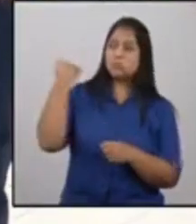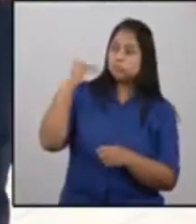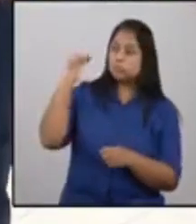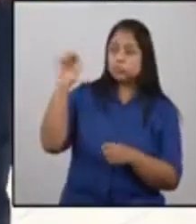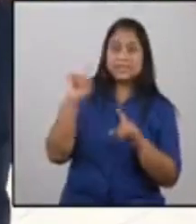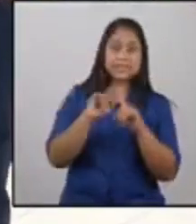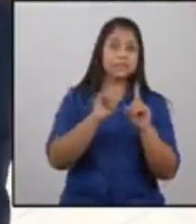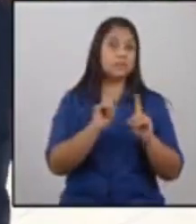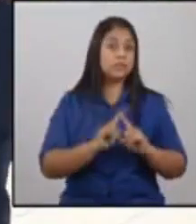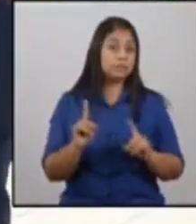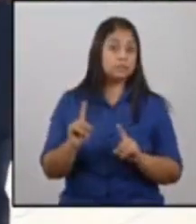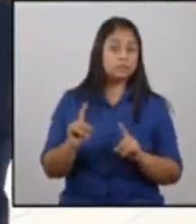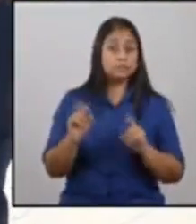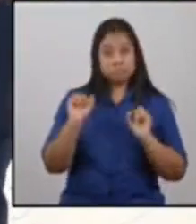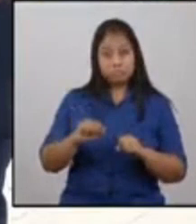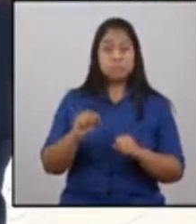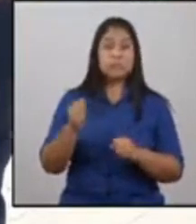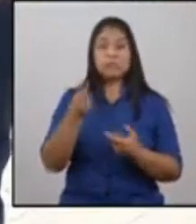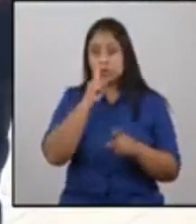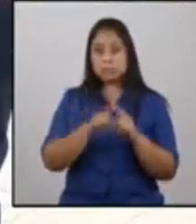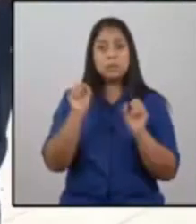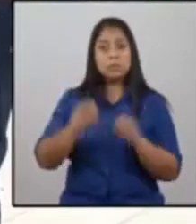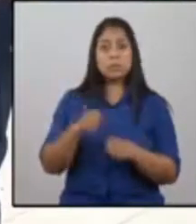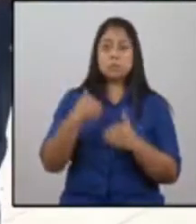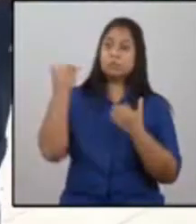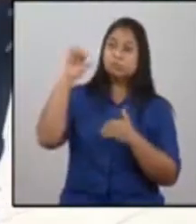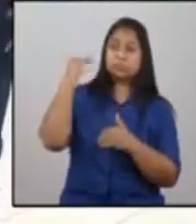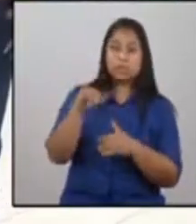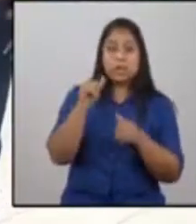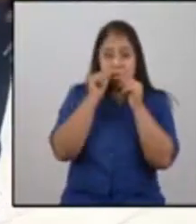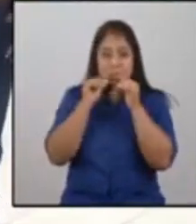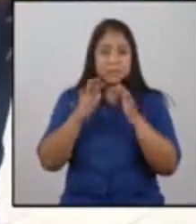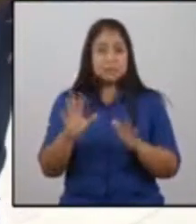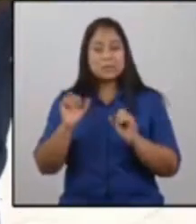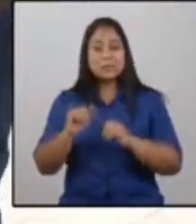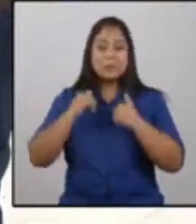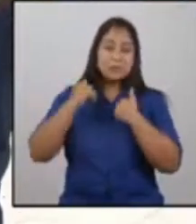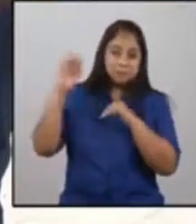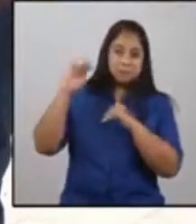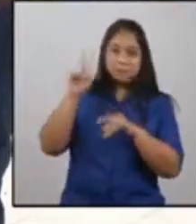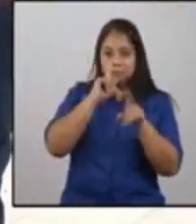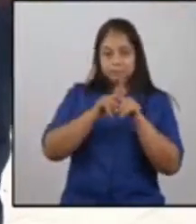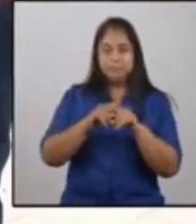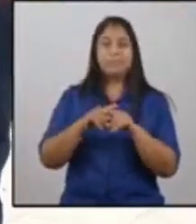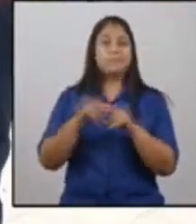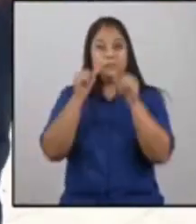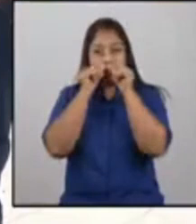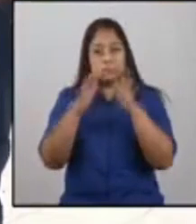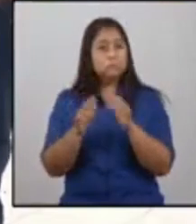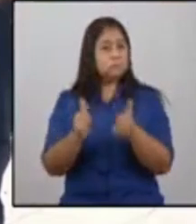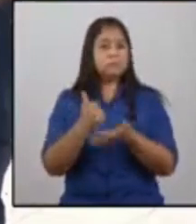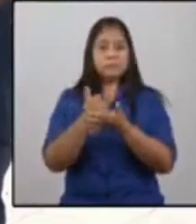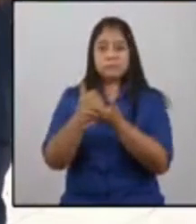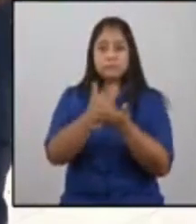biodiversidad. Podemos exportar hasta los bichos que tenemos y podemos exportar los bichos buenos que puedan